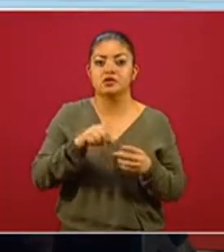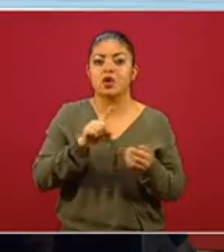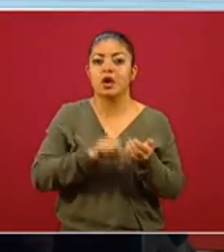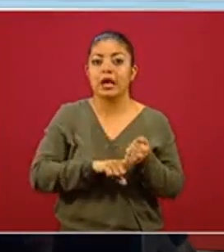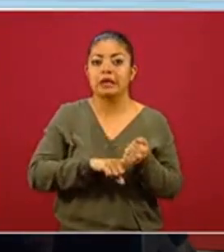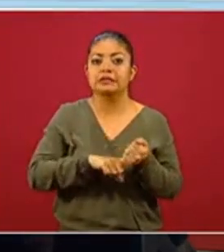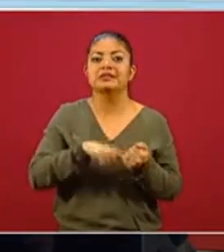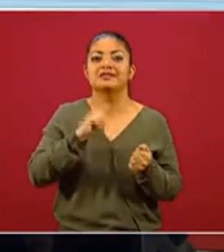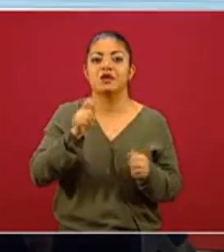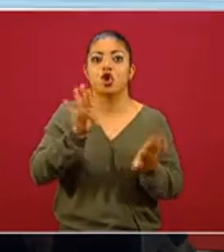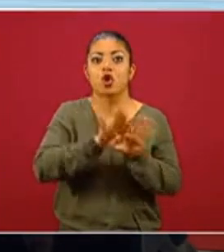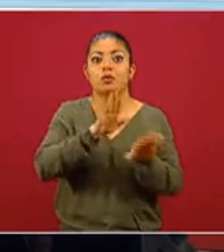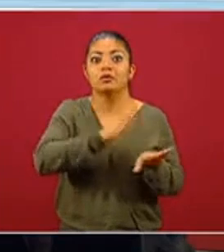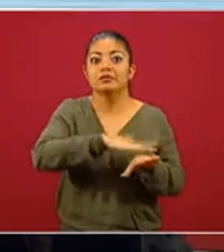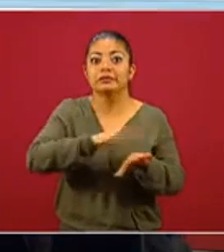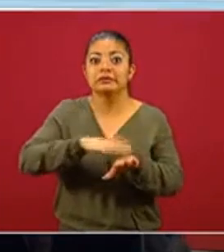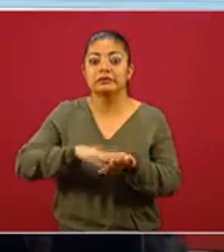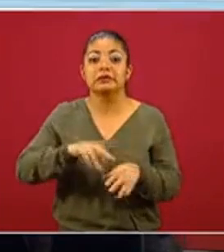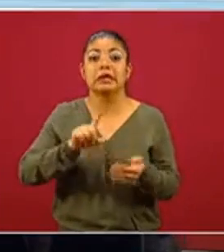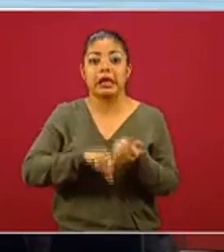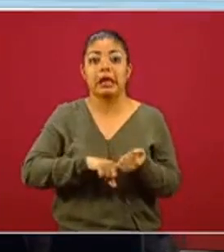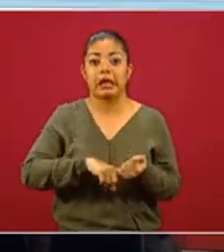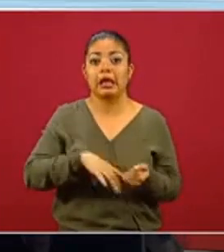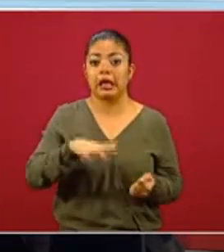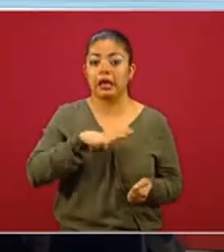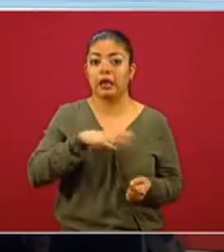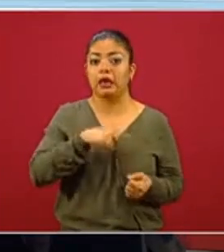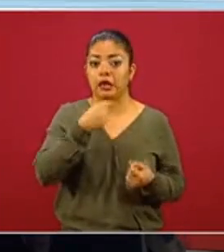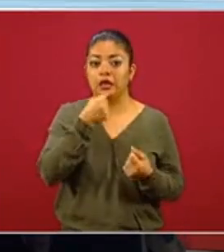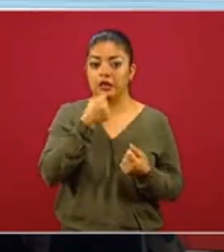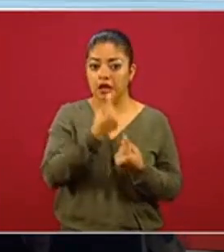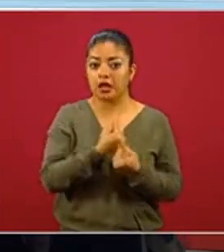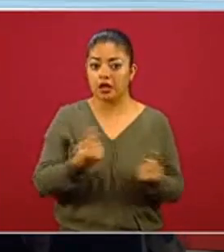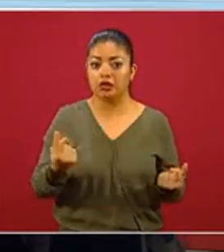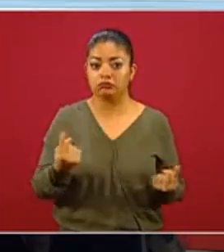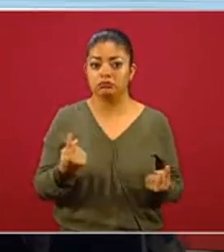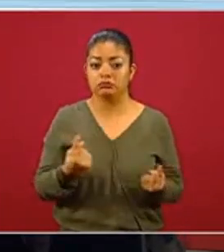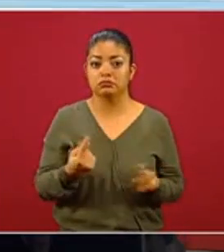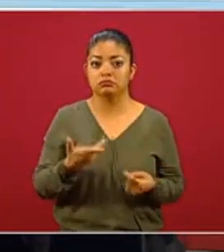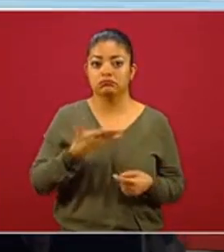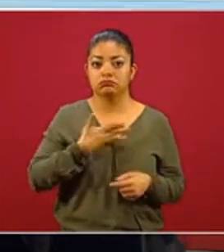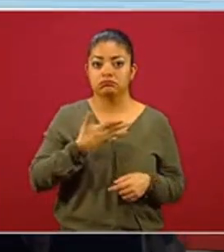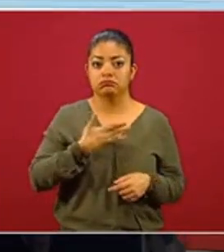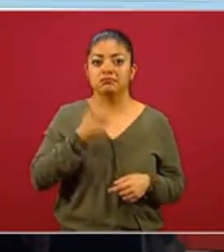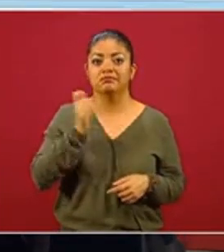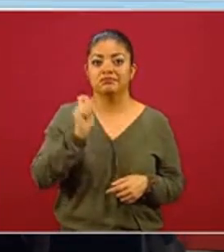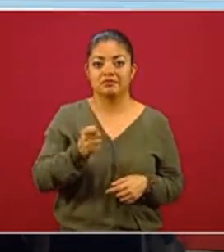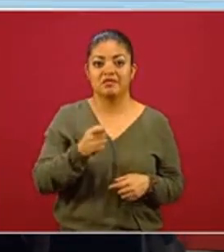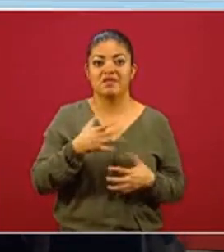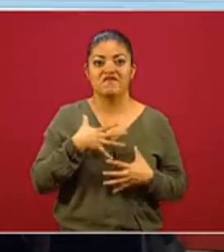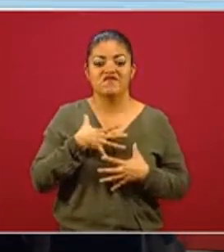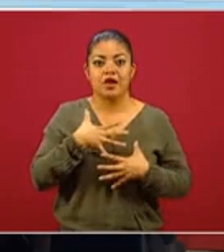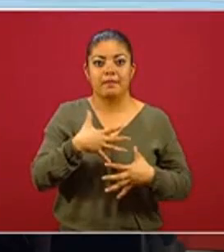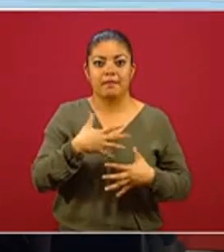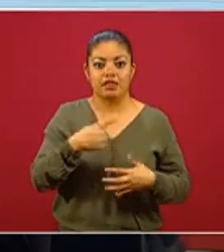esta alerta por el número de niños que se presentaba con este síndrome inflamatorio